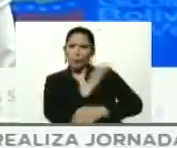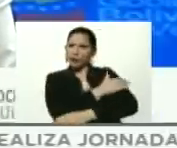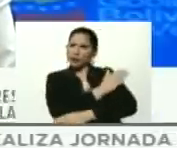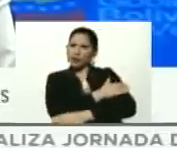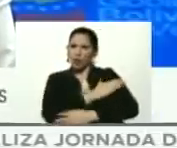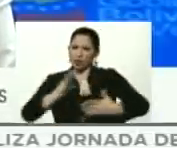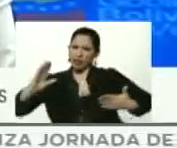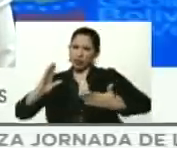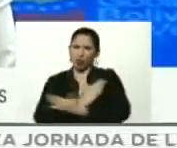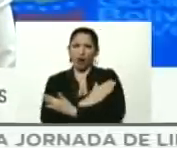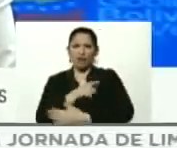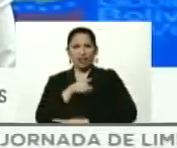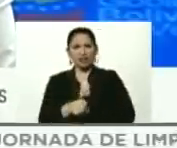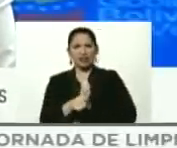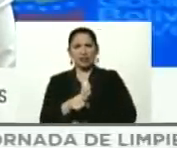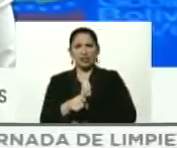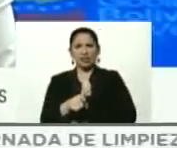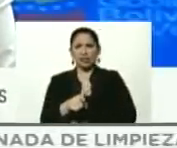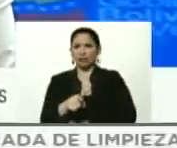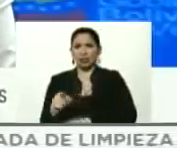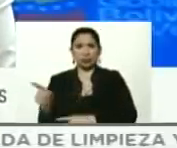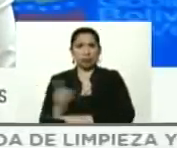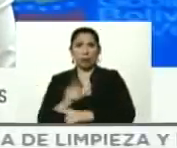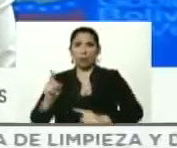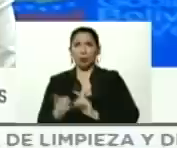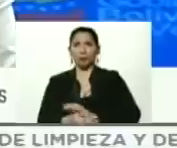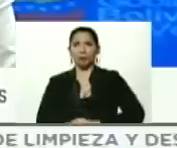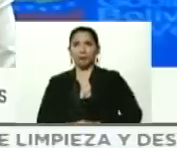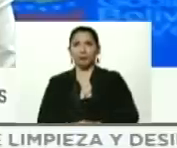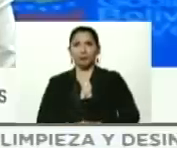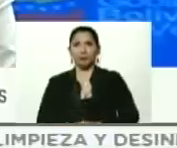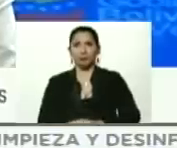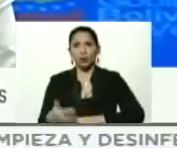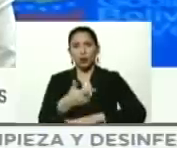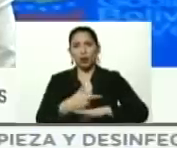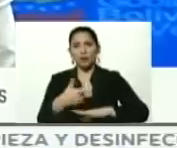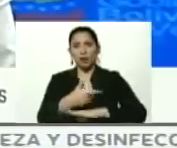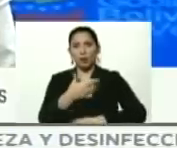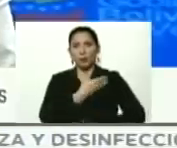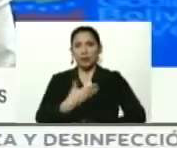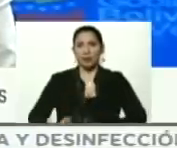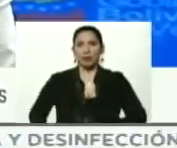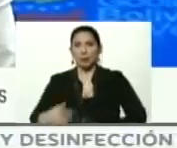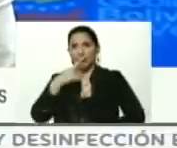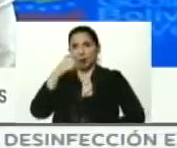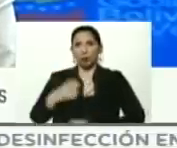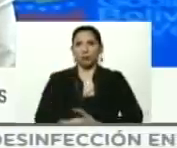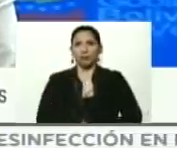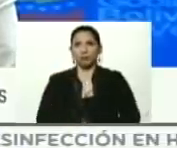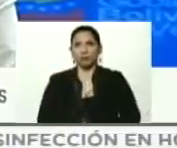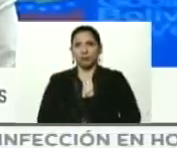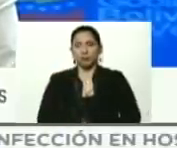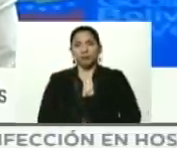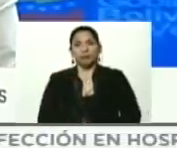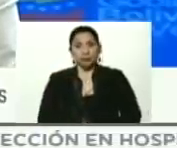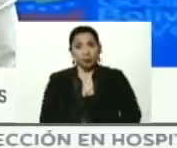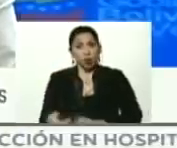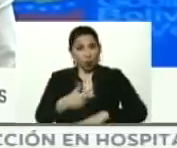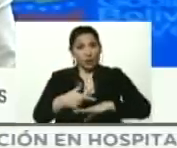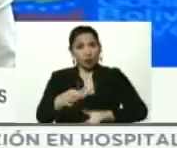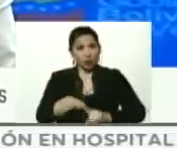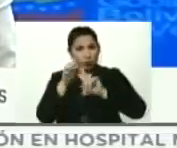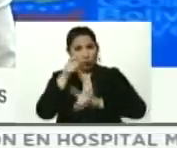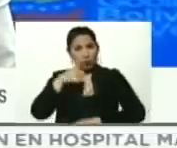así, inmediatamente, al gobierno del presidente Nicolás Maduro, el gobierno que eligió el